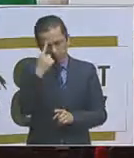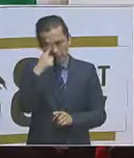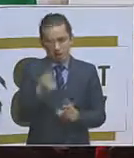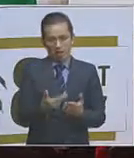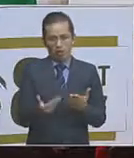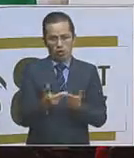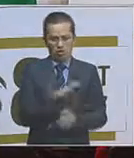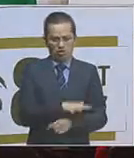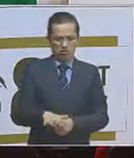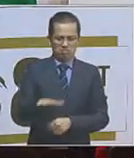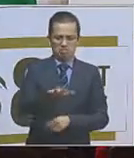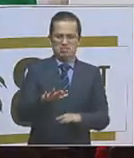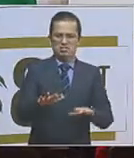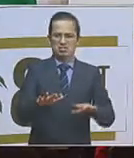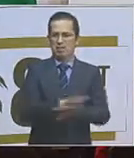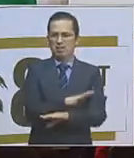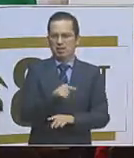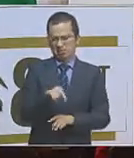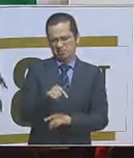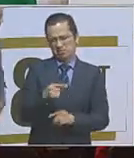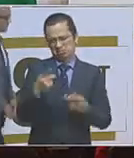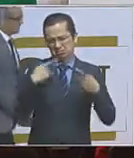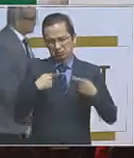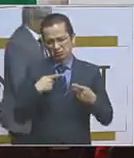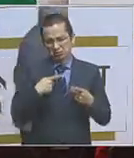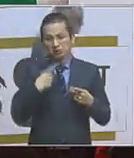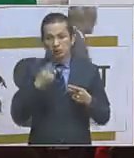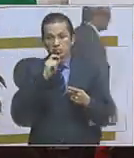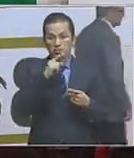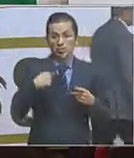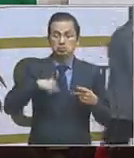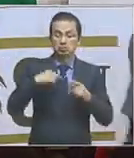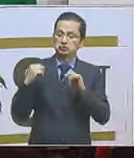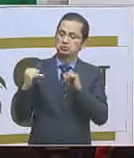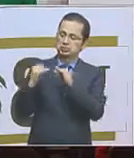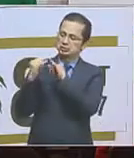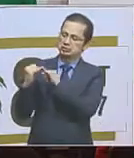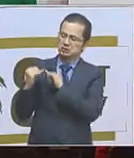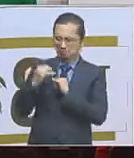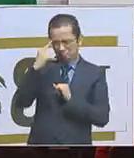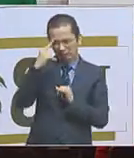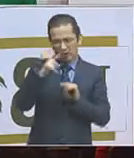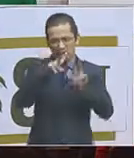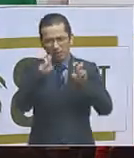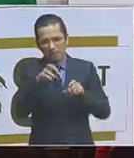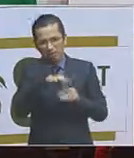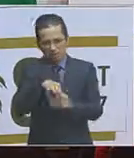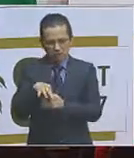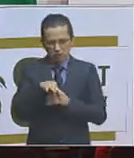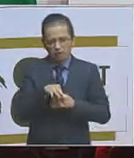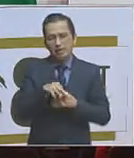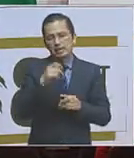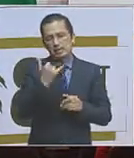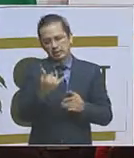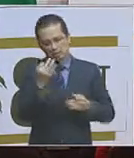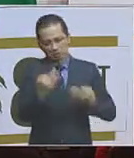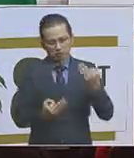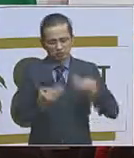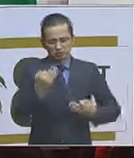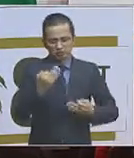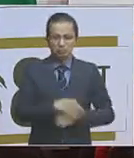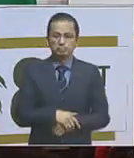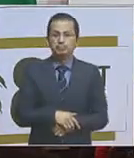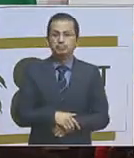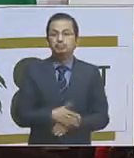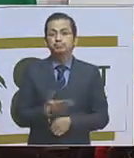nueva realidad como sociedad y también como instituciones electorales instituciones jurisdiccionales pues bueno no me